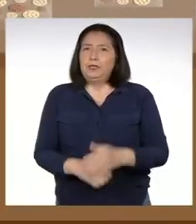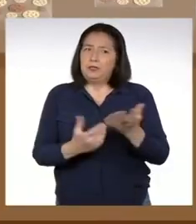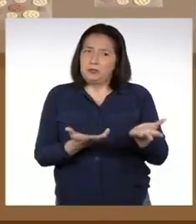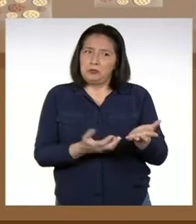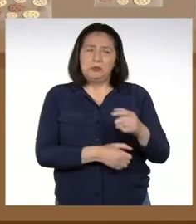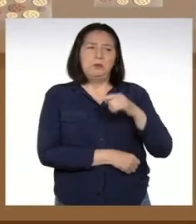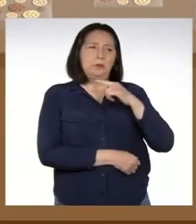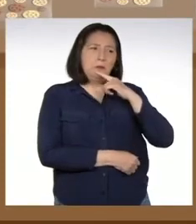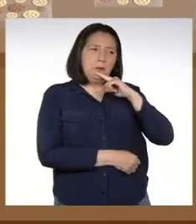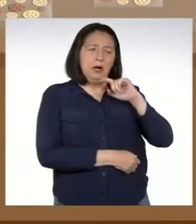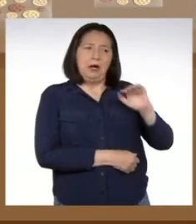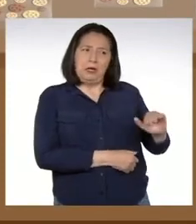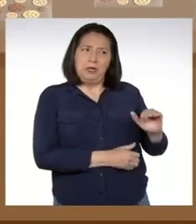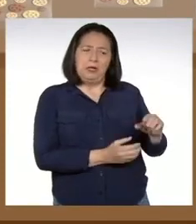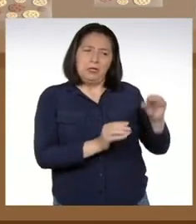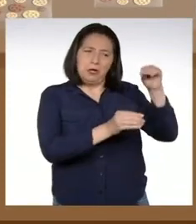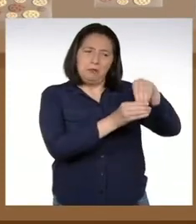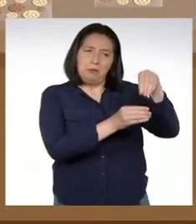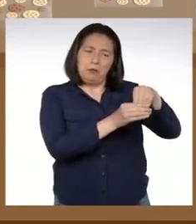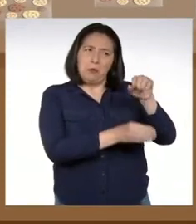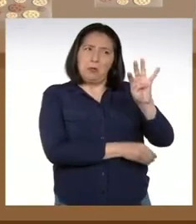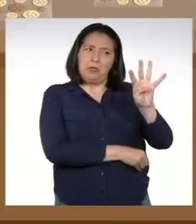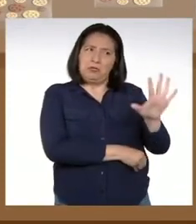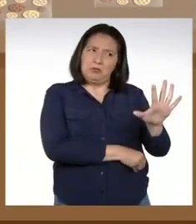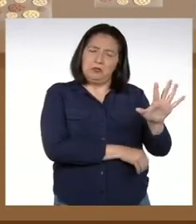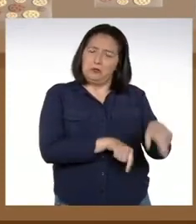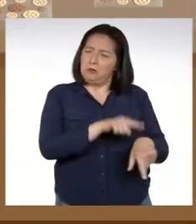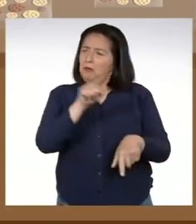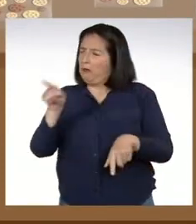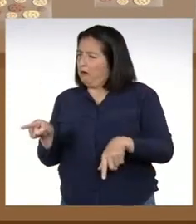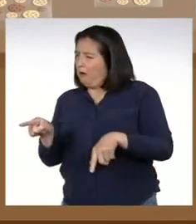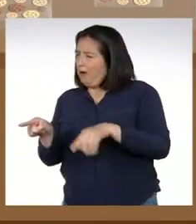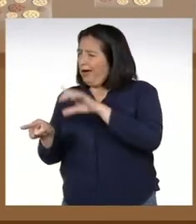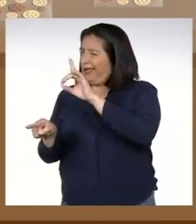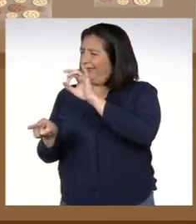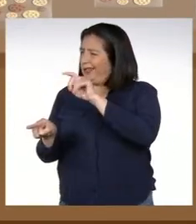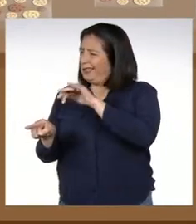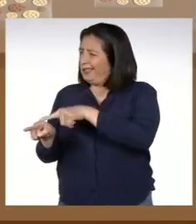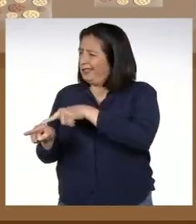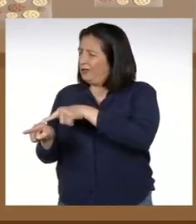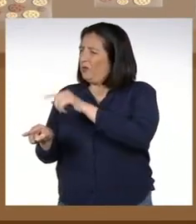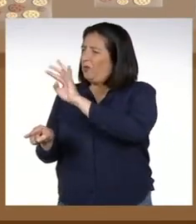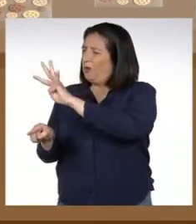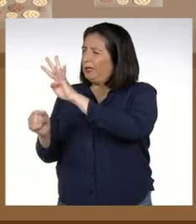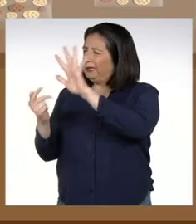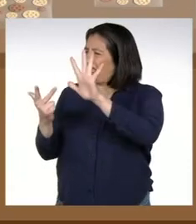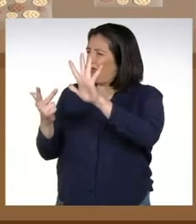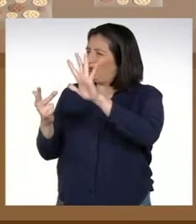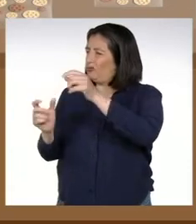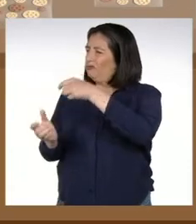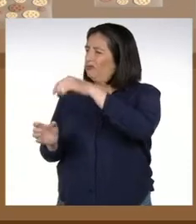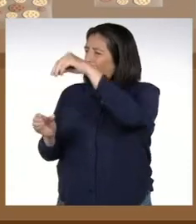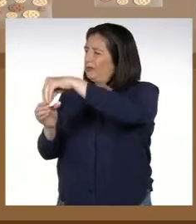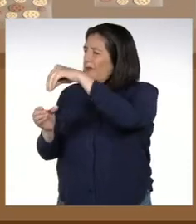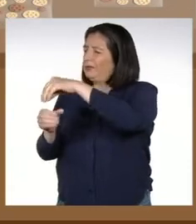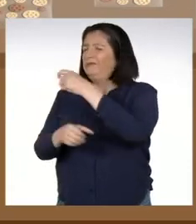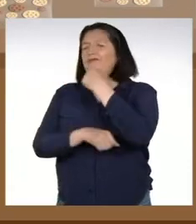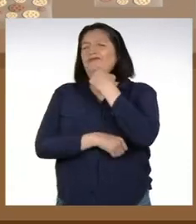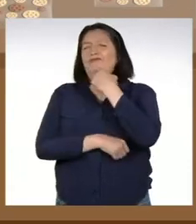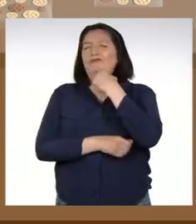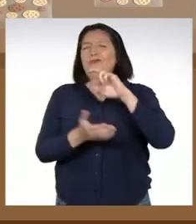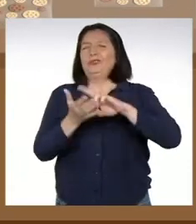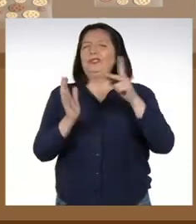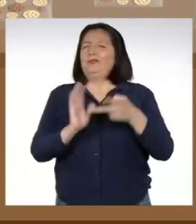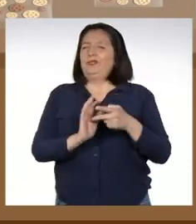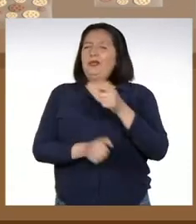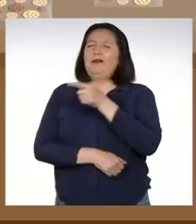Juliana ha empaquetado 45 galletas, mientras Daniel ha empaquetado 48. Eso quiere decir